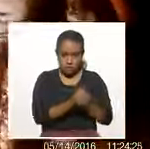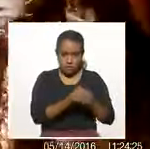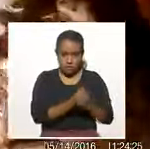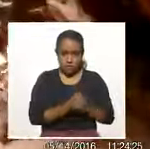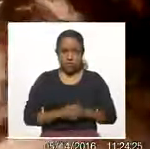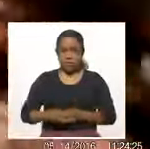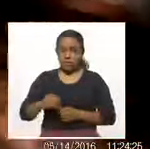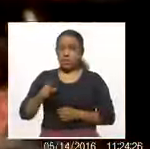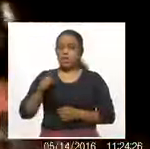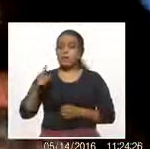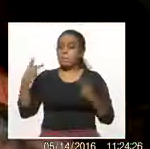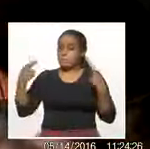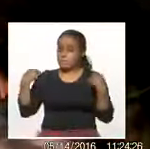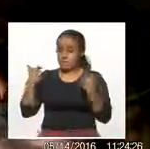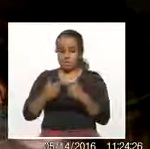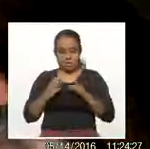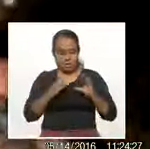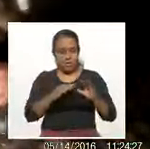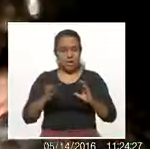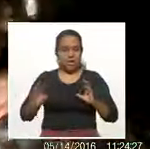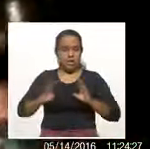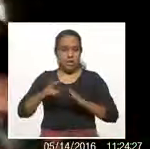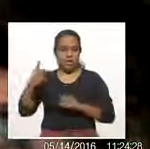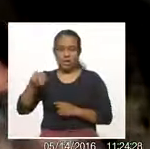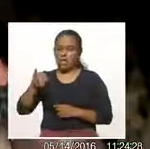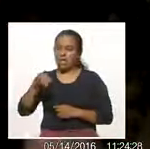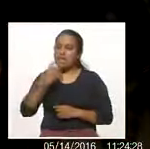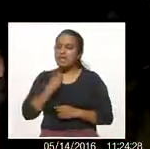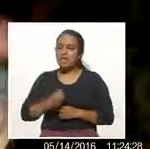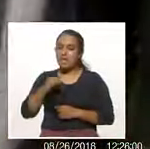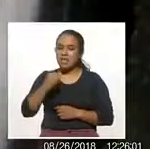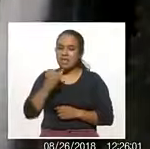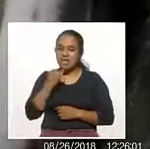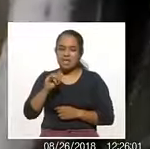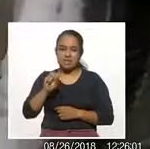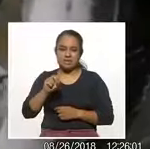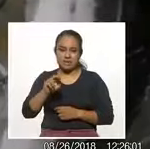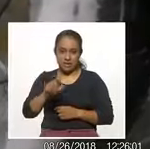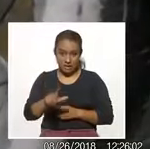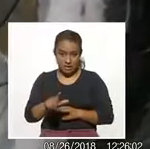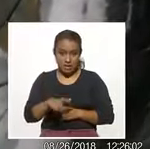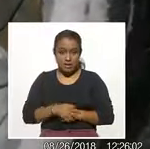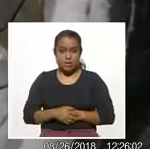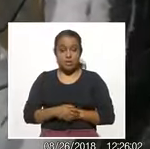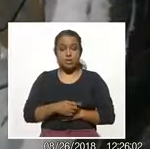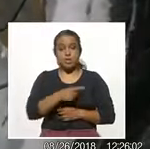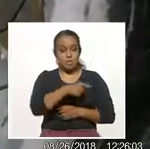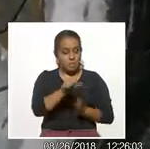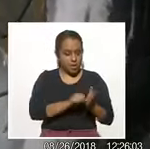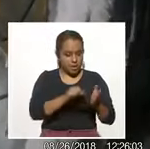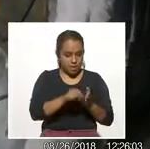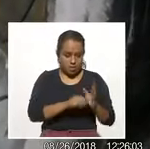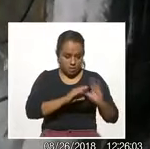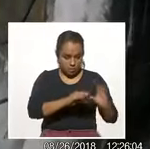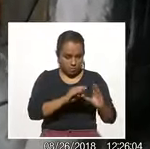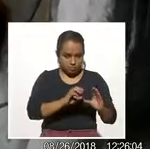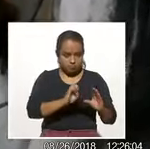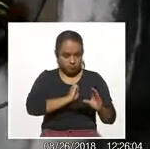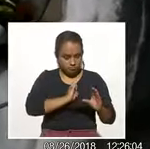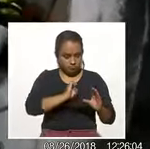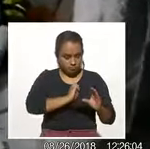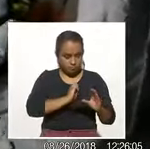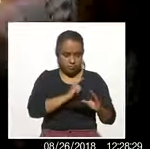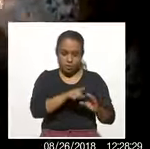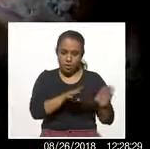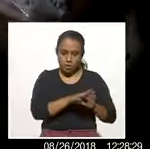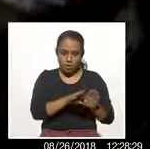Con instructores de primer nivel del ejército de Israel en muchas disciplinas, donde en estos dos meses pasan un entrenamiento que los lleva a los